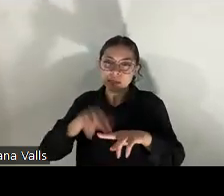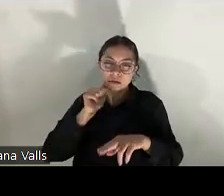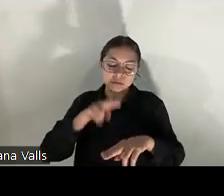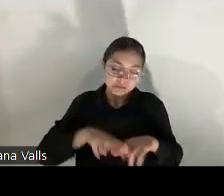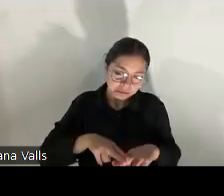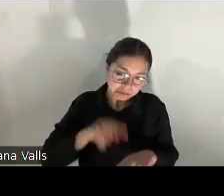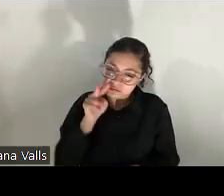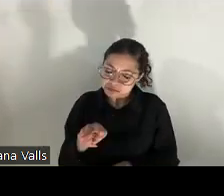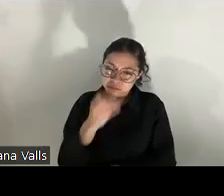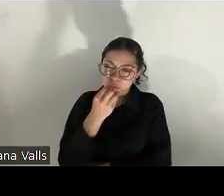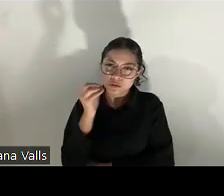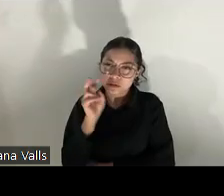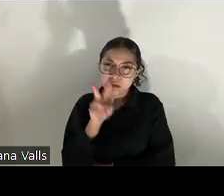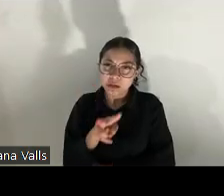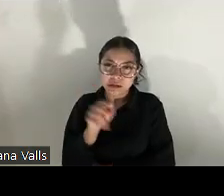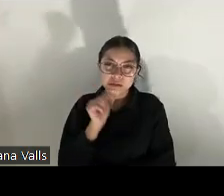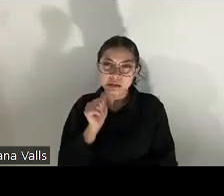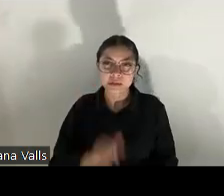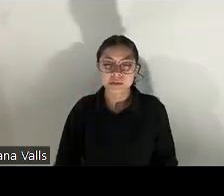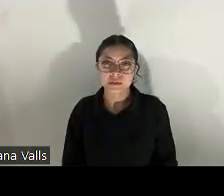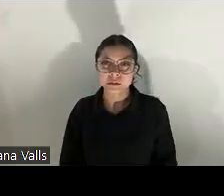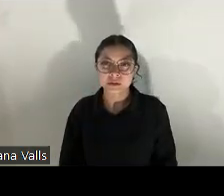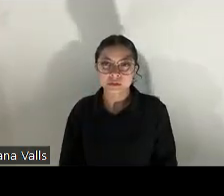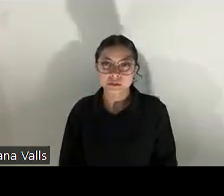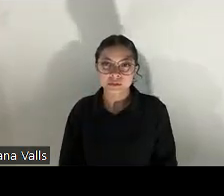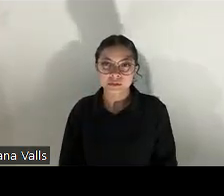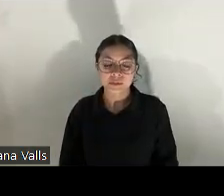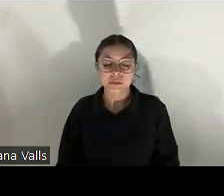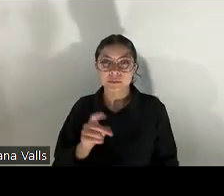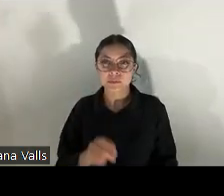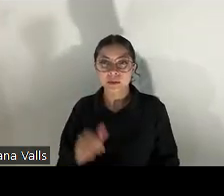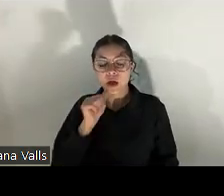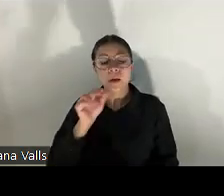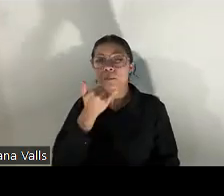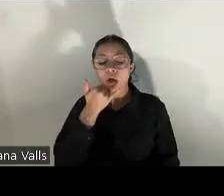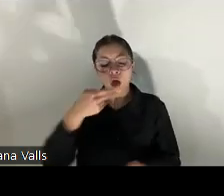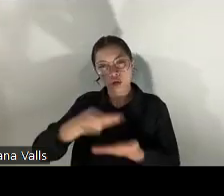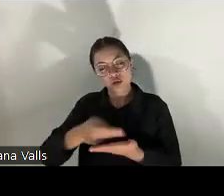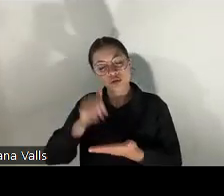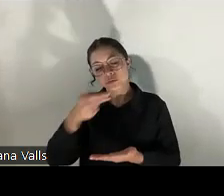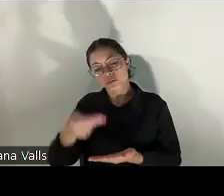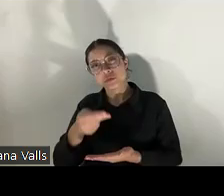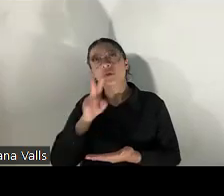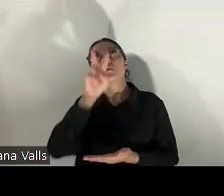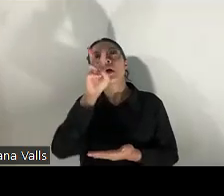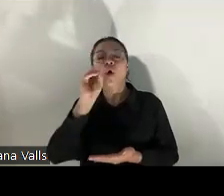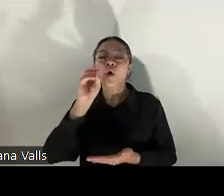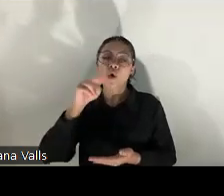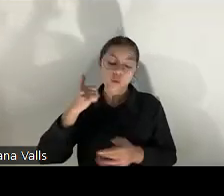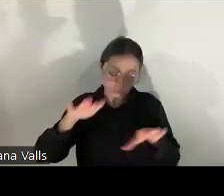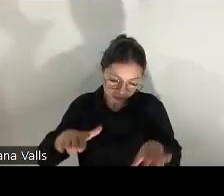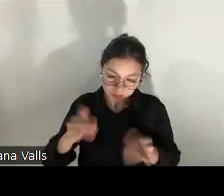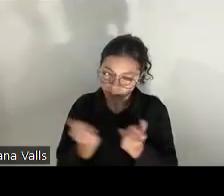observar, nada más. Y después, perdón, no sentado, acostadito boca arriba y después acostadito boca abajo y observar cómo se